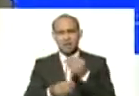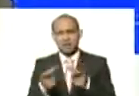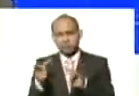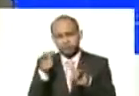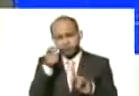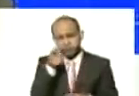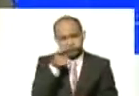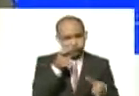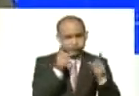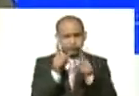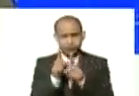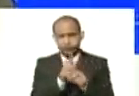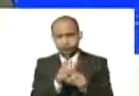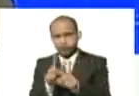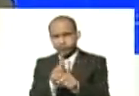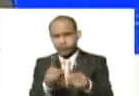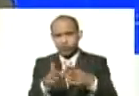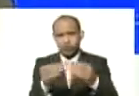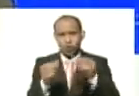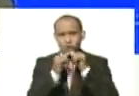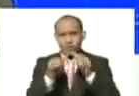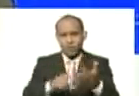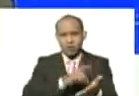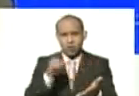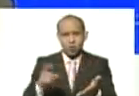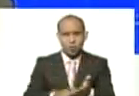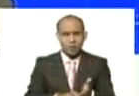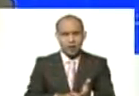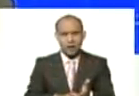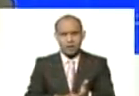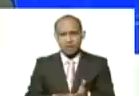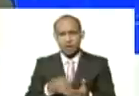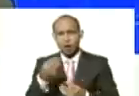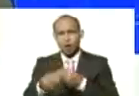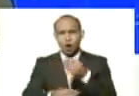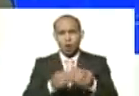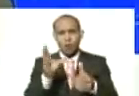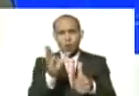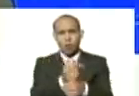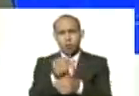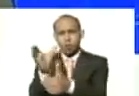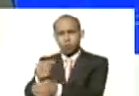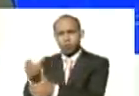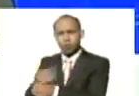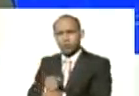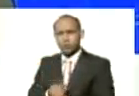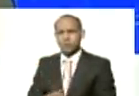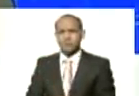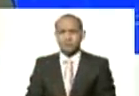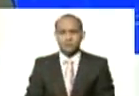seguimiento de toda la información, cómo fueron capturados